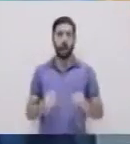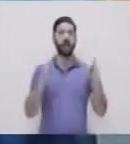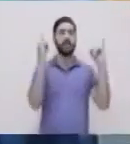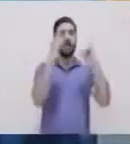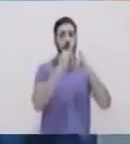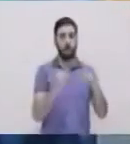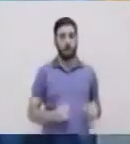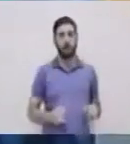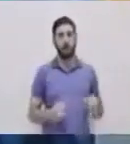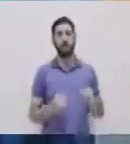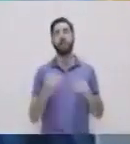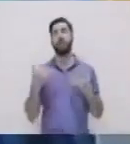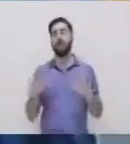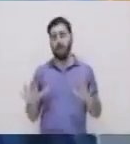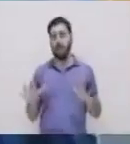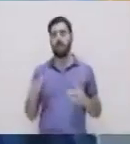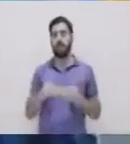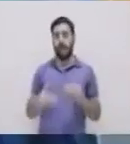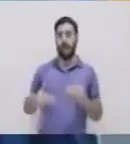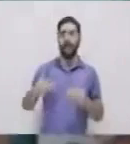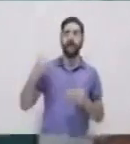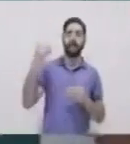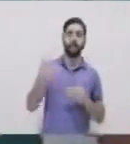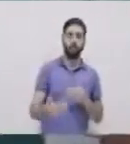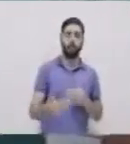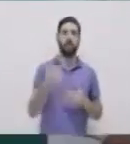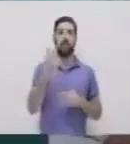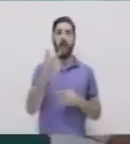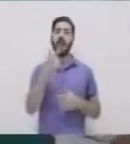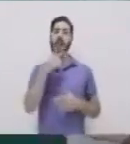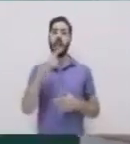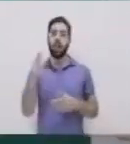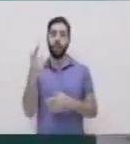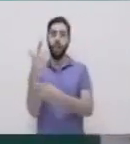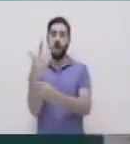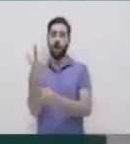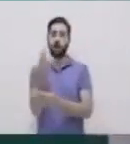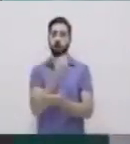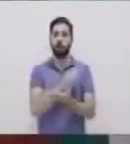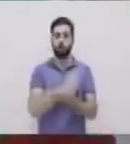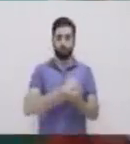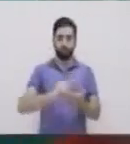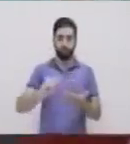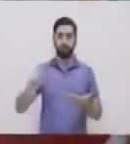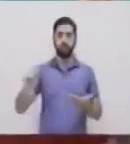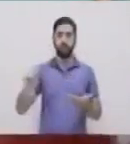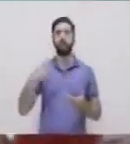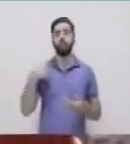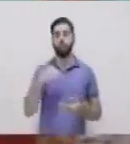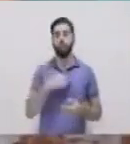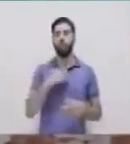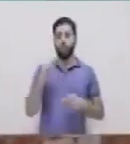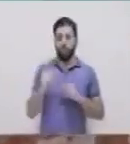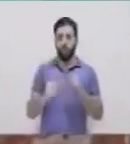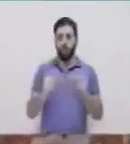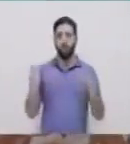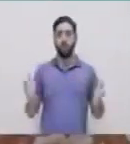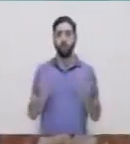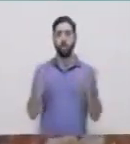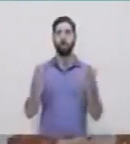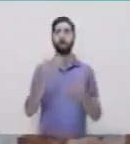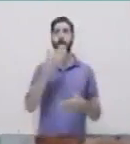podemos indicar que se inició el lenguaje de forma escrita. Quiere decir que hemos ido adquiriendo y mejorando el